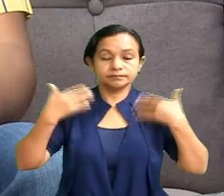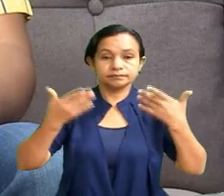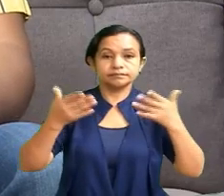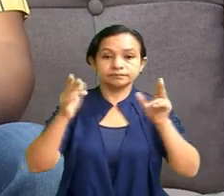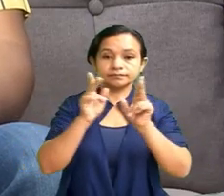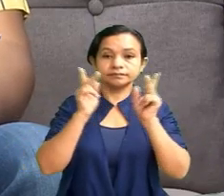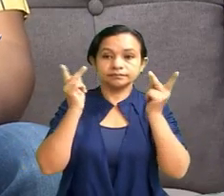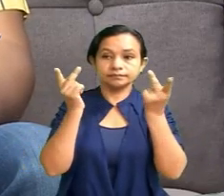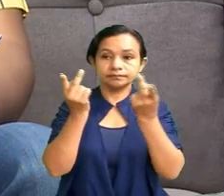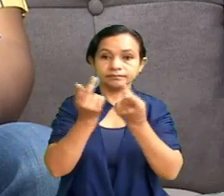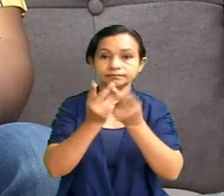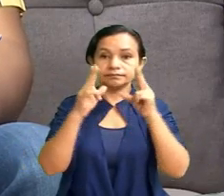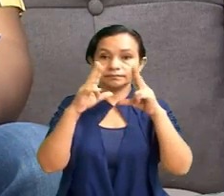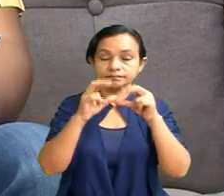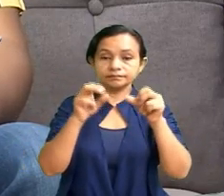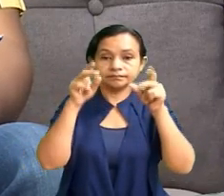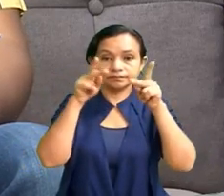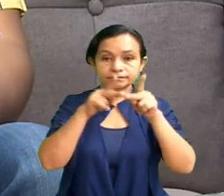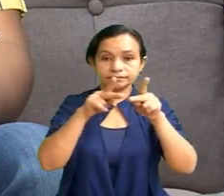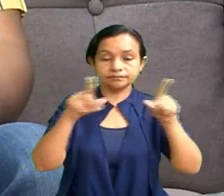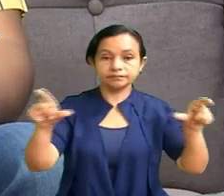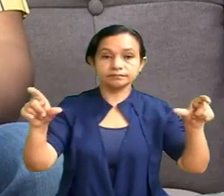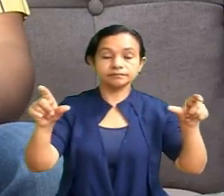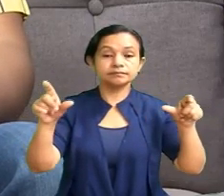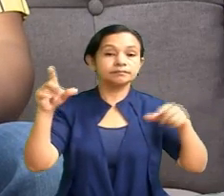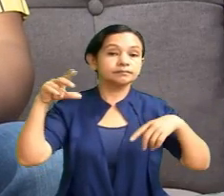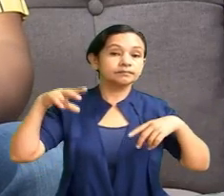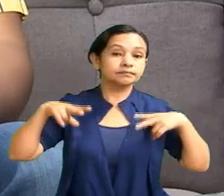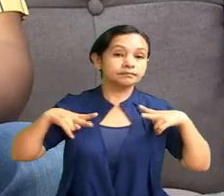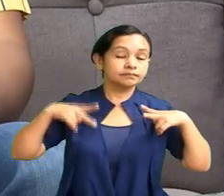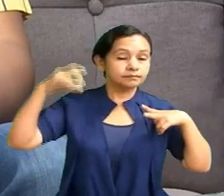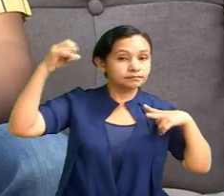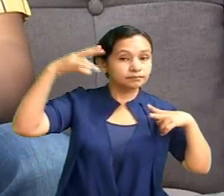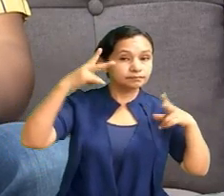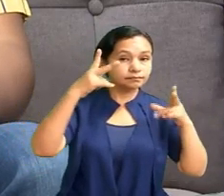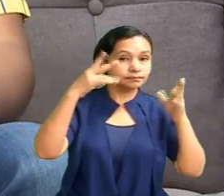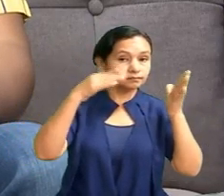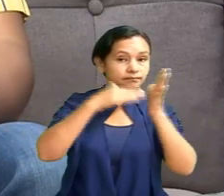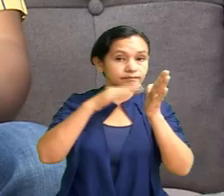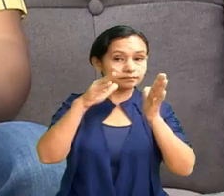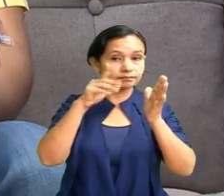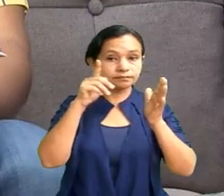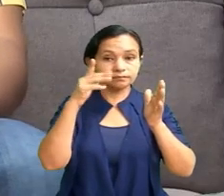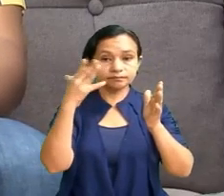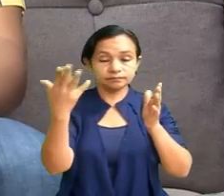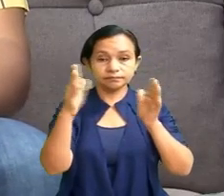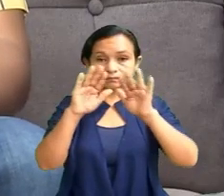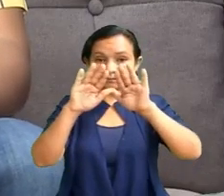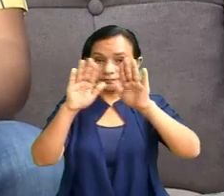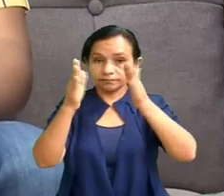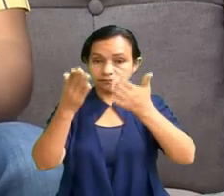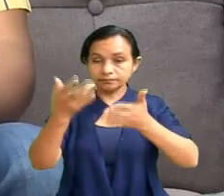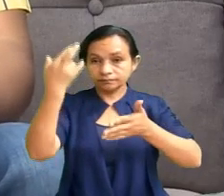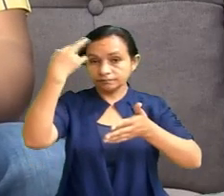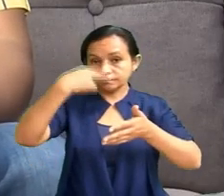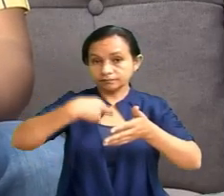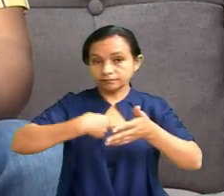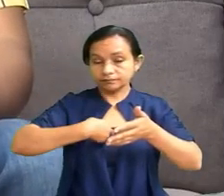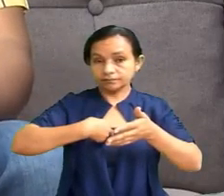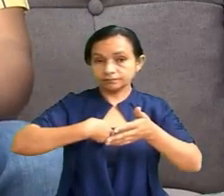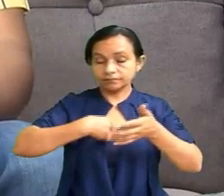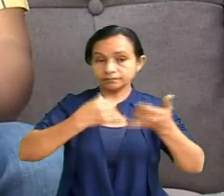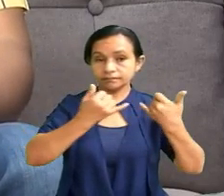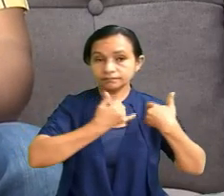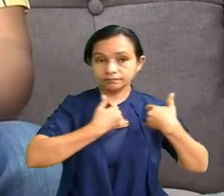nicaragüense en este plan verano de amor 2019 pues con nosotros la compañera sandra castillo quien es directora general del instituto